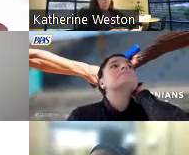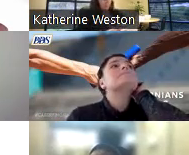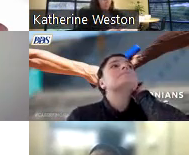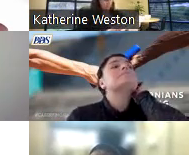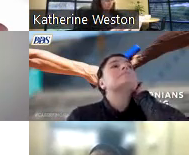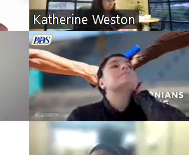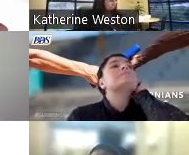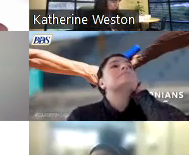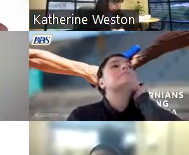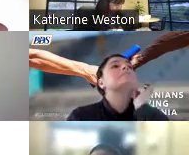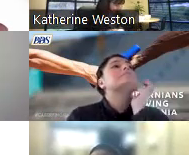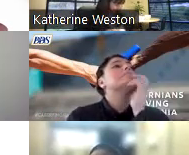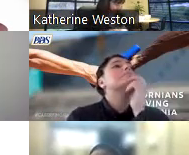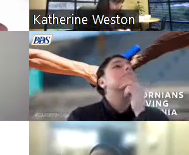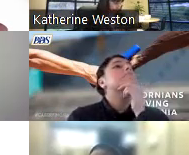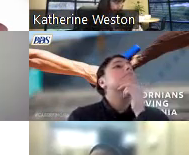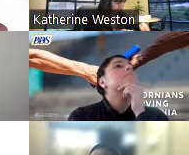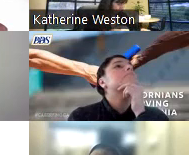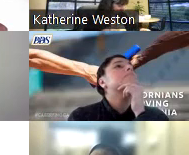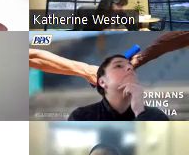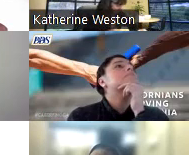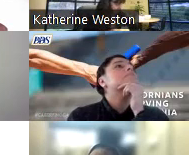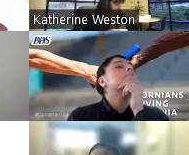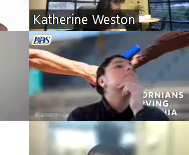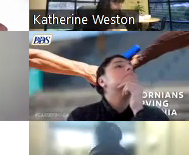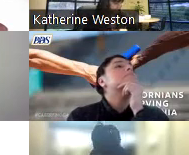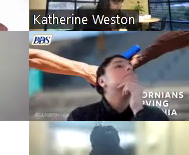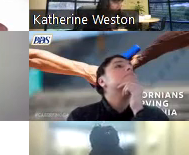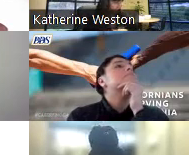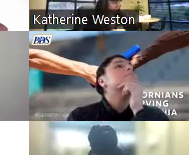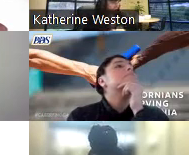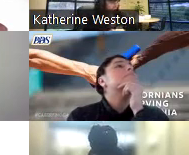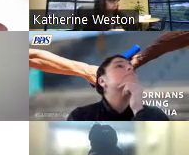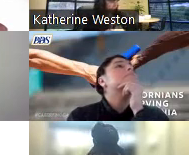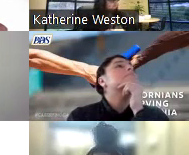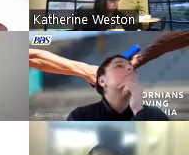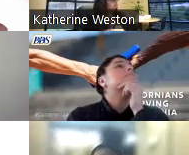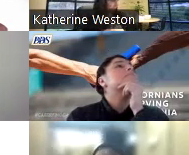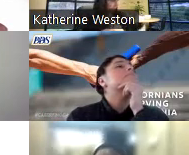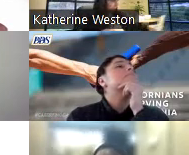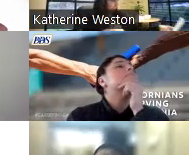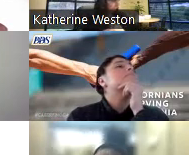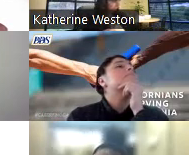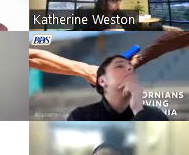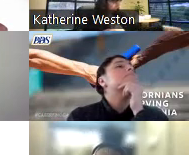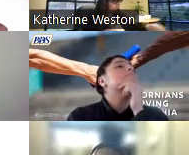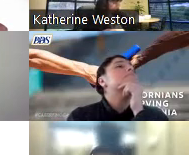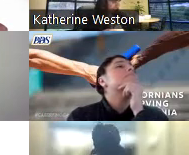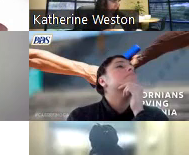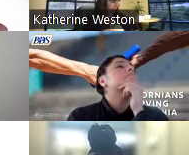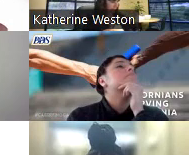para los servicios de traducción continuos. Una oportunidad para nuestra página web para que sea